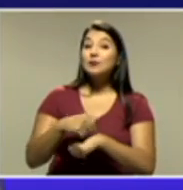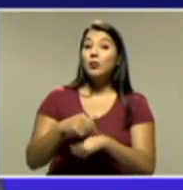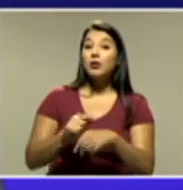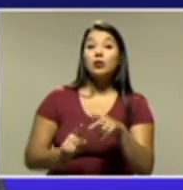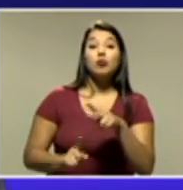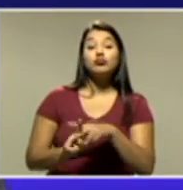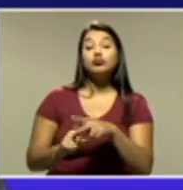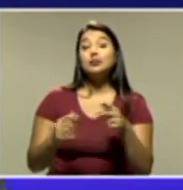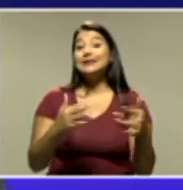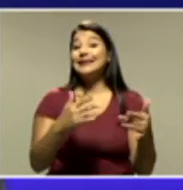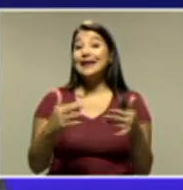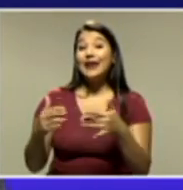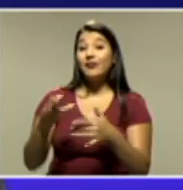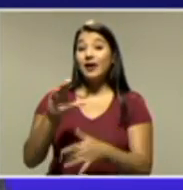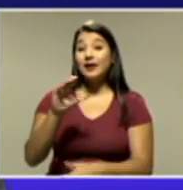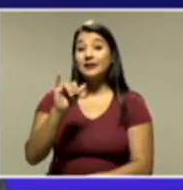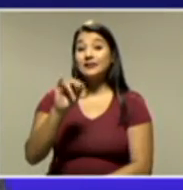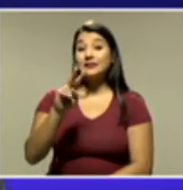civil